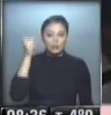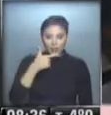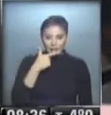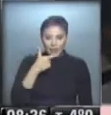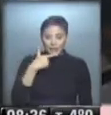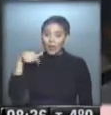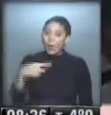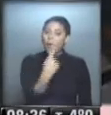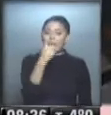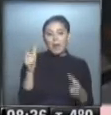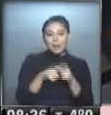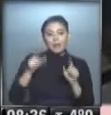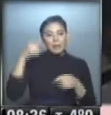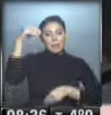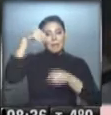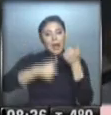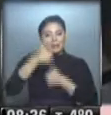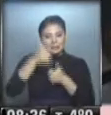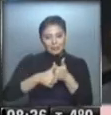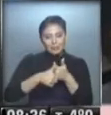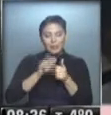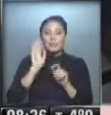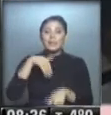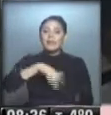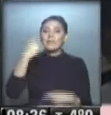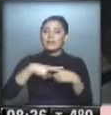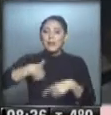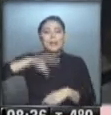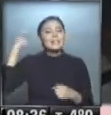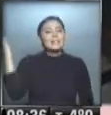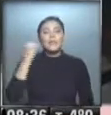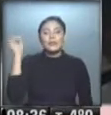va a ser una de las películas que va a estar participando precisamente y compitiendo en uno de los festivales más importantes del mundo.